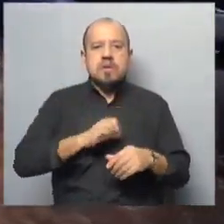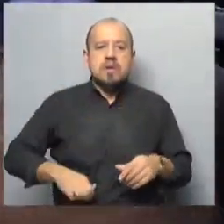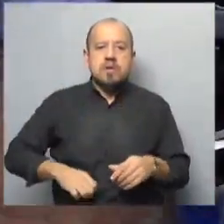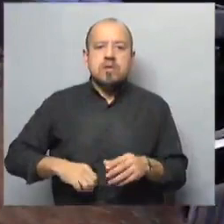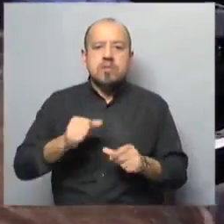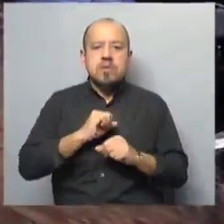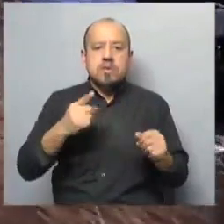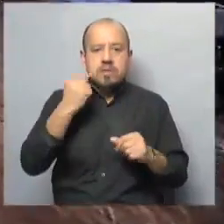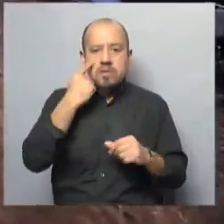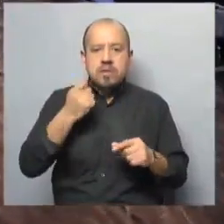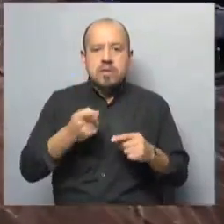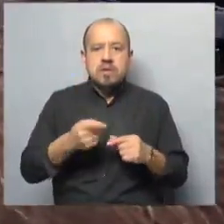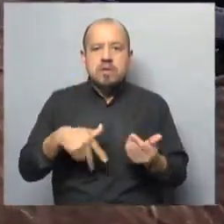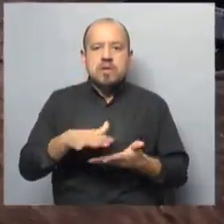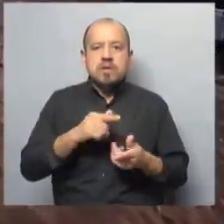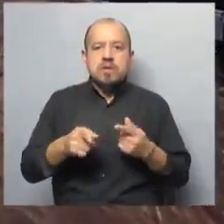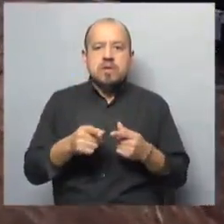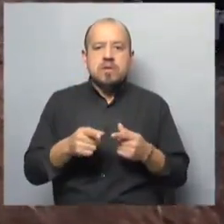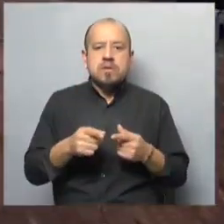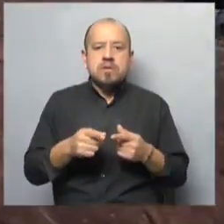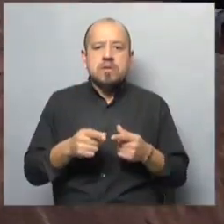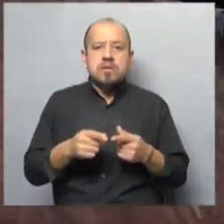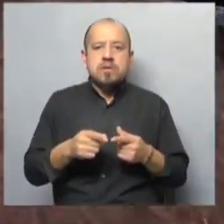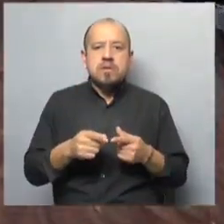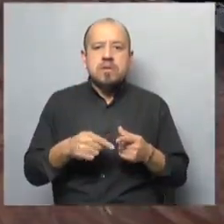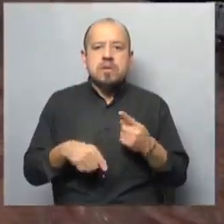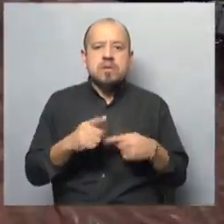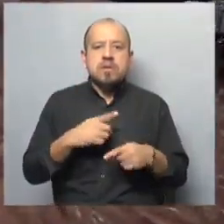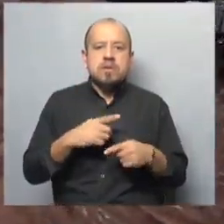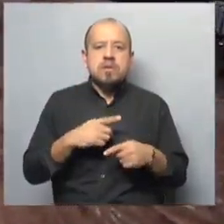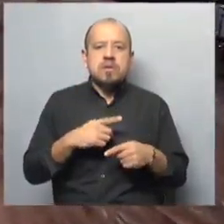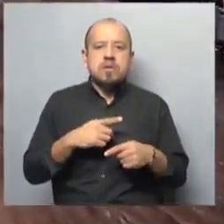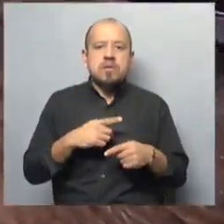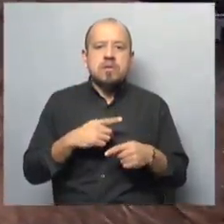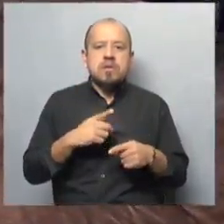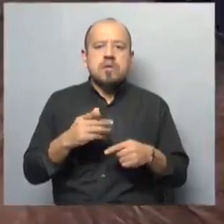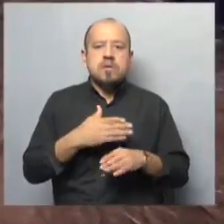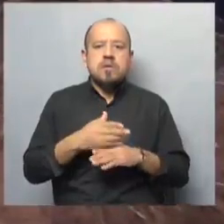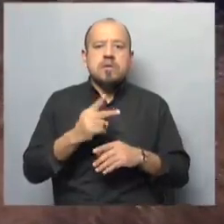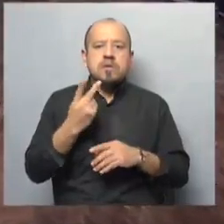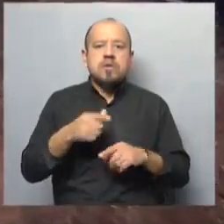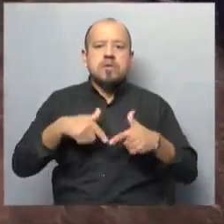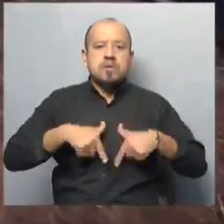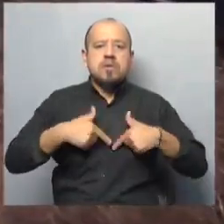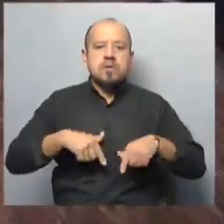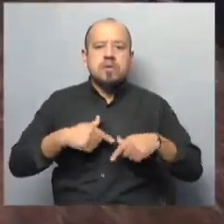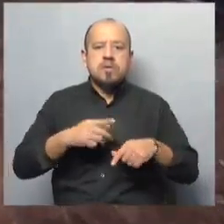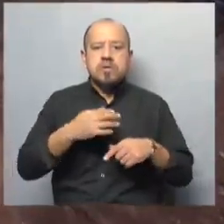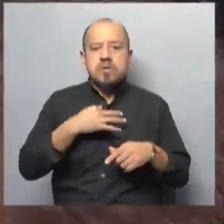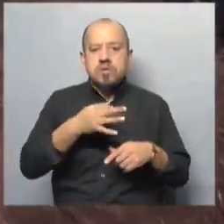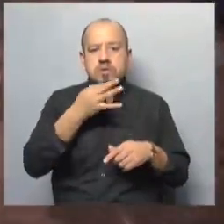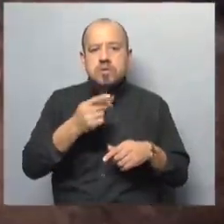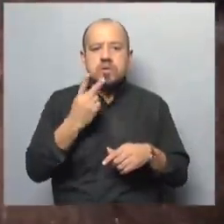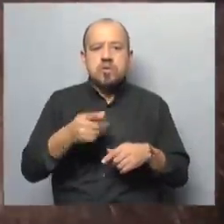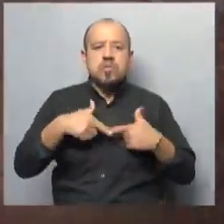prevenir esa situación? Ustedes escucharon el otro día una interpelación muy larga a los dos ministros. Yo suscribo todo lo dicho por los dos